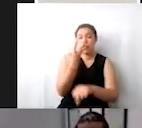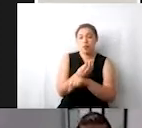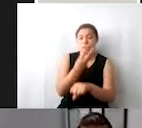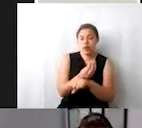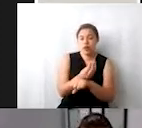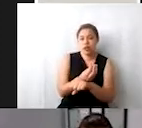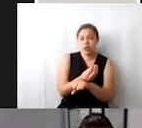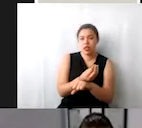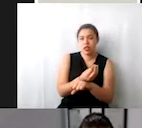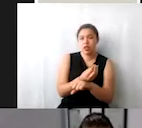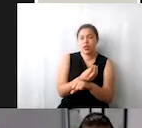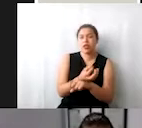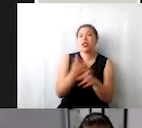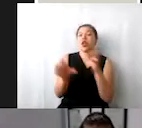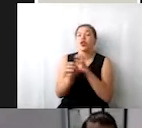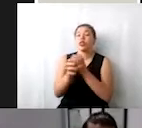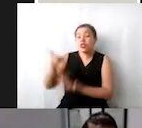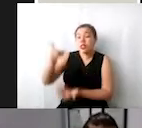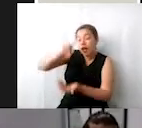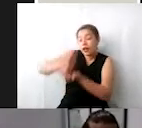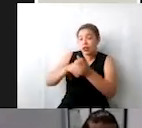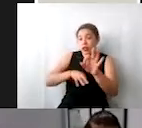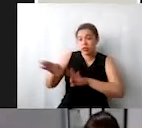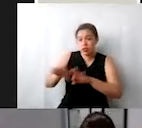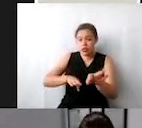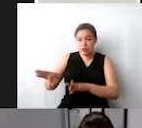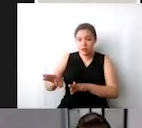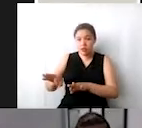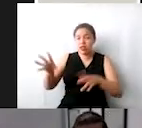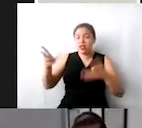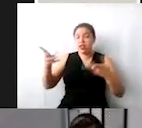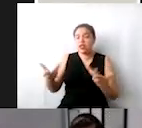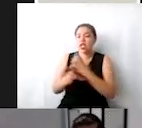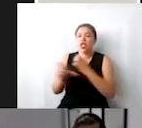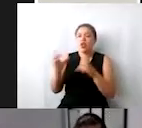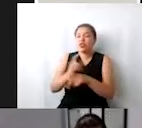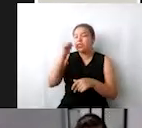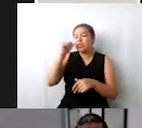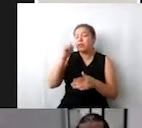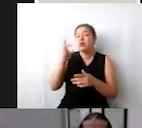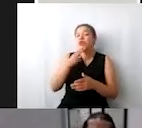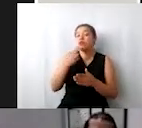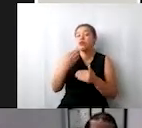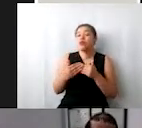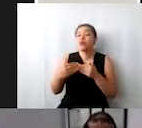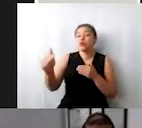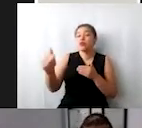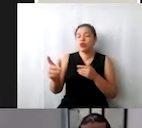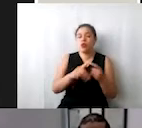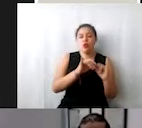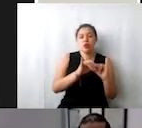activos de la empresa y es activo fijo. Entonces, ¿por qué en uno sí y en otro